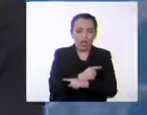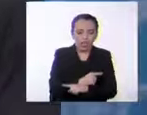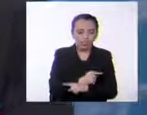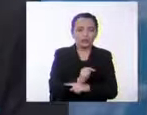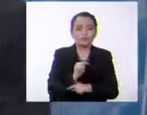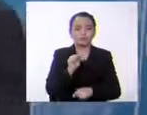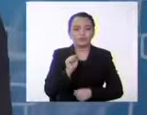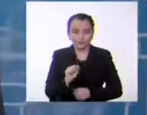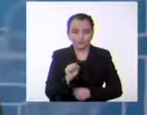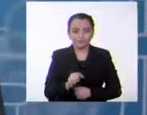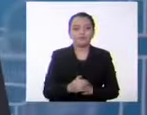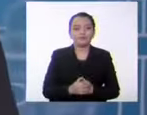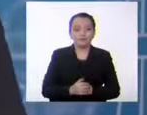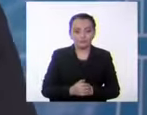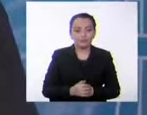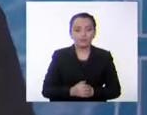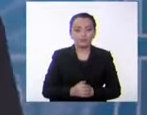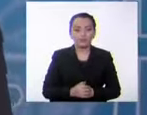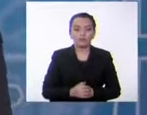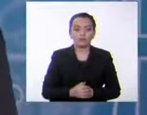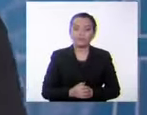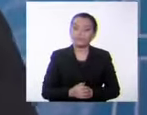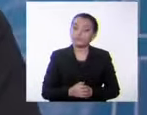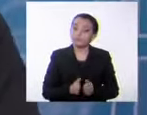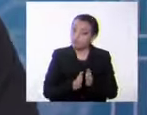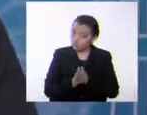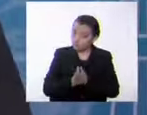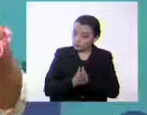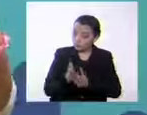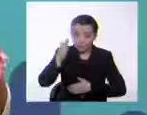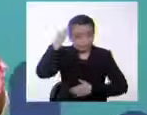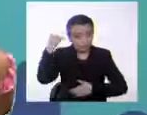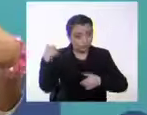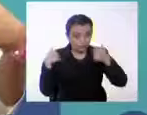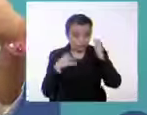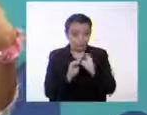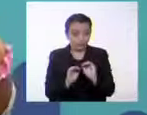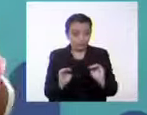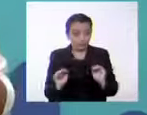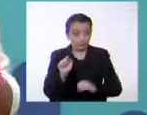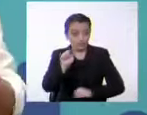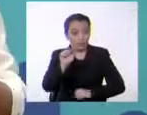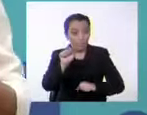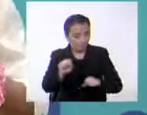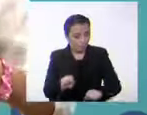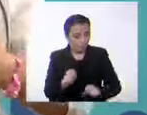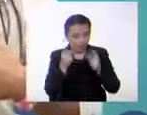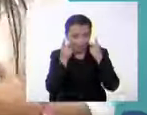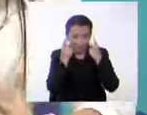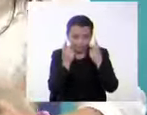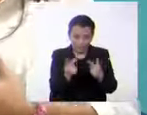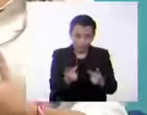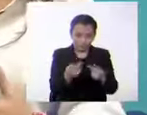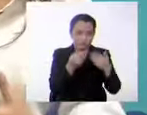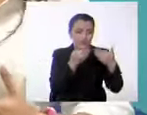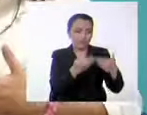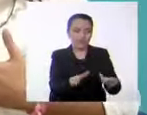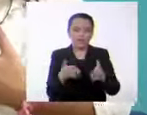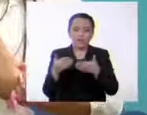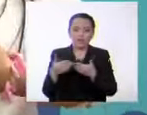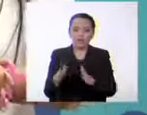esto. Mira, qué interesante porque en realidad los niños y niñas en casa pueden apreciar que existen diferentes cambios que se han